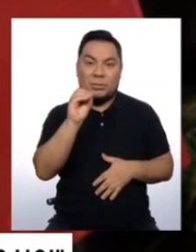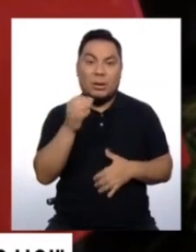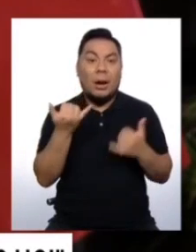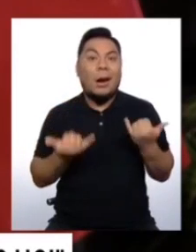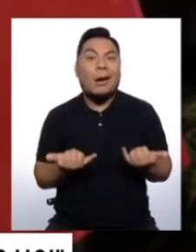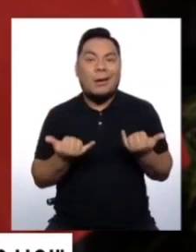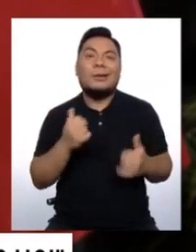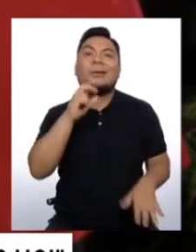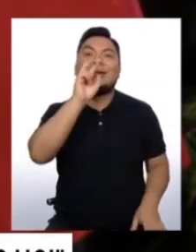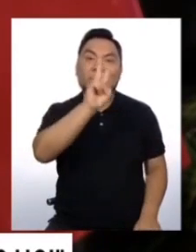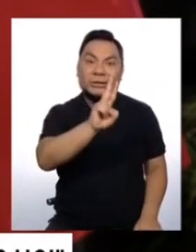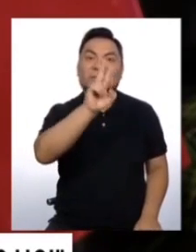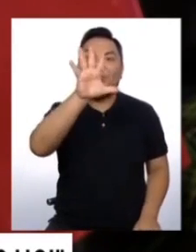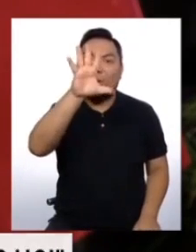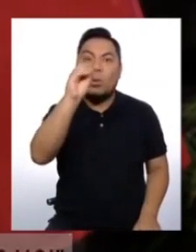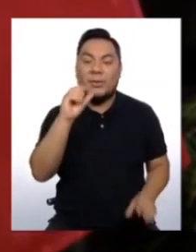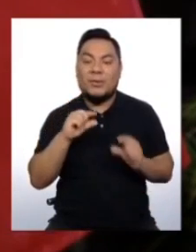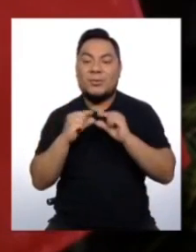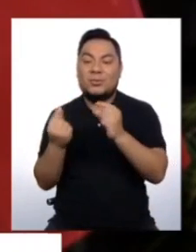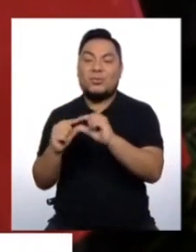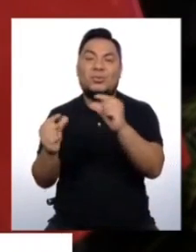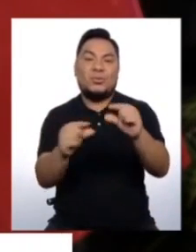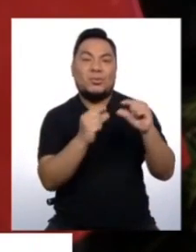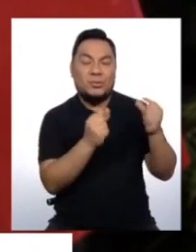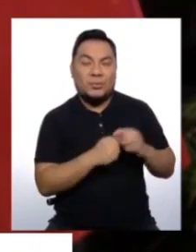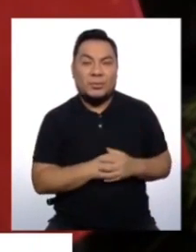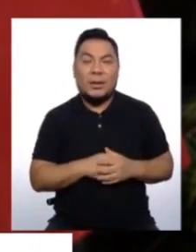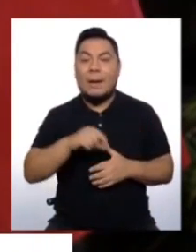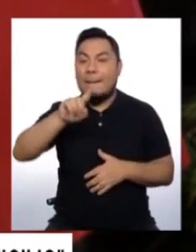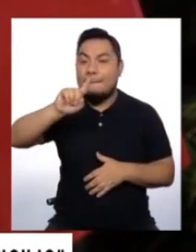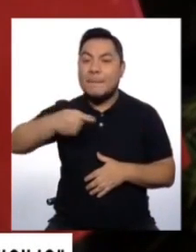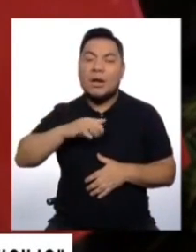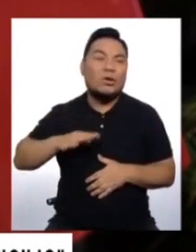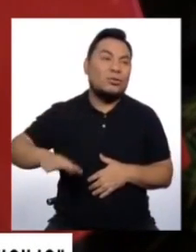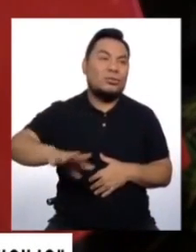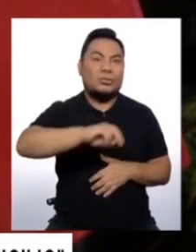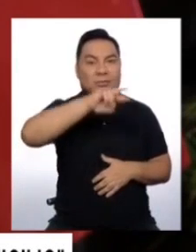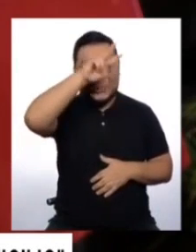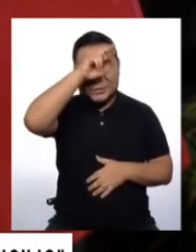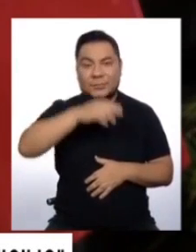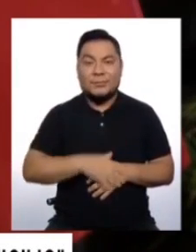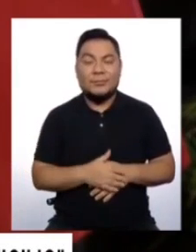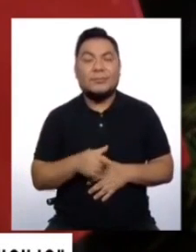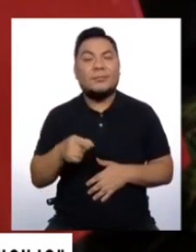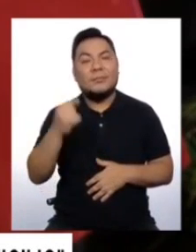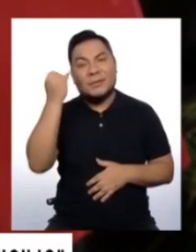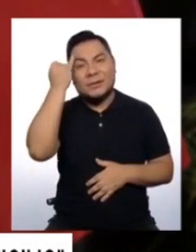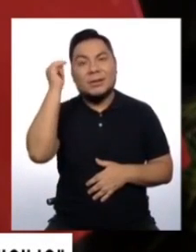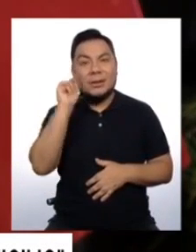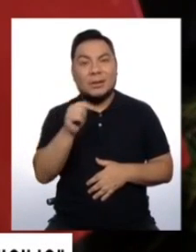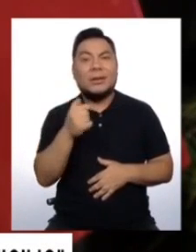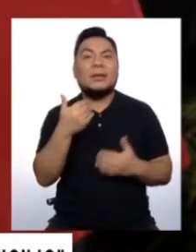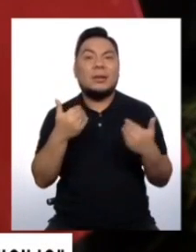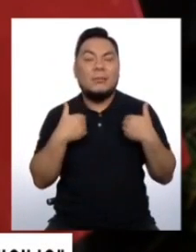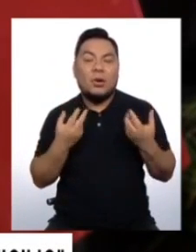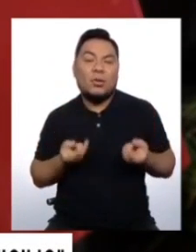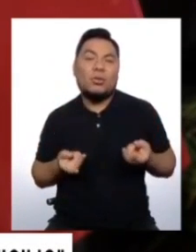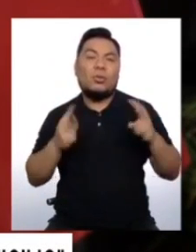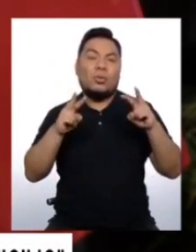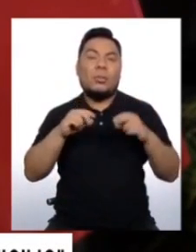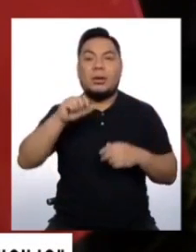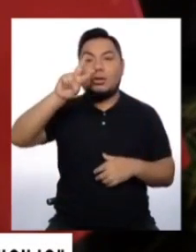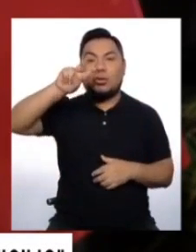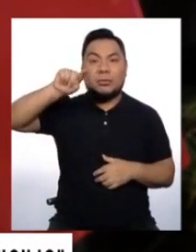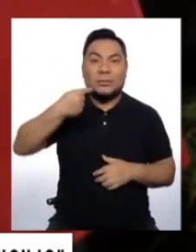tenemos 250 y 1000 a nivel nacional. La idea es que tenemos que duplicar a